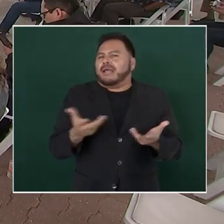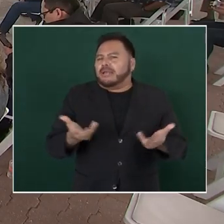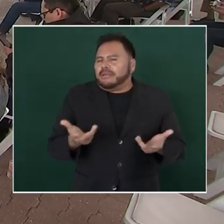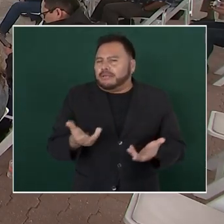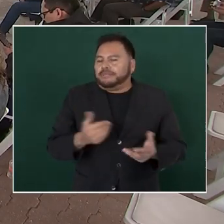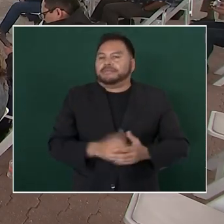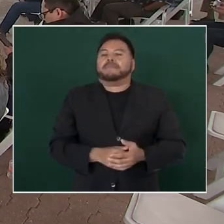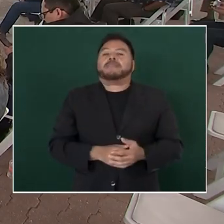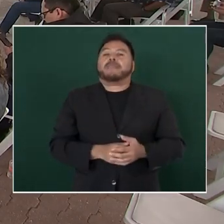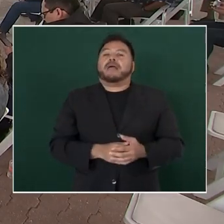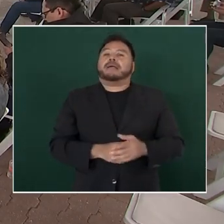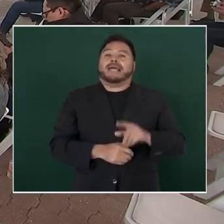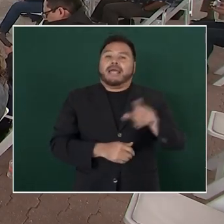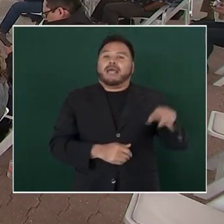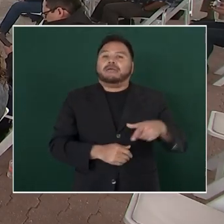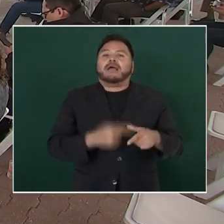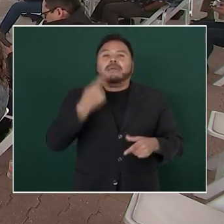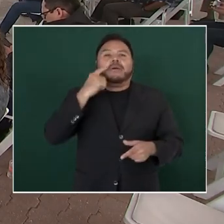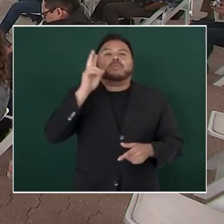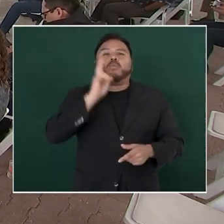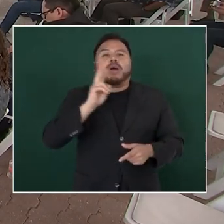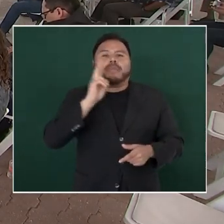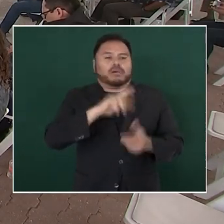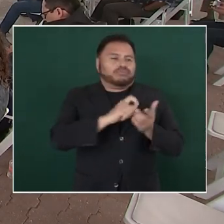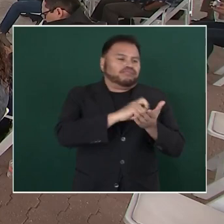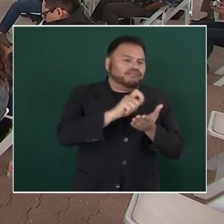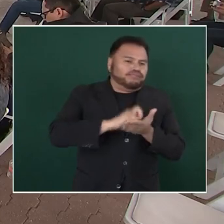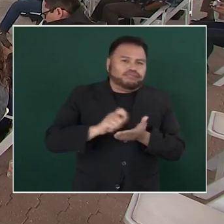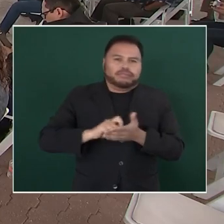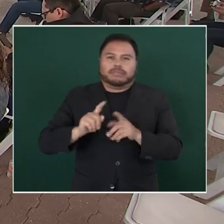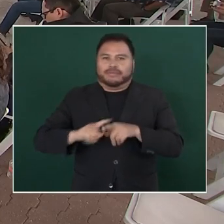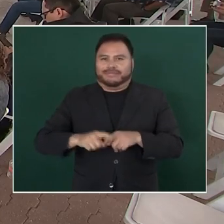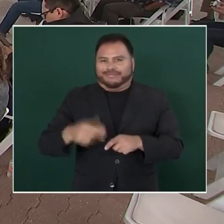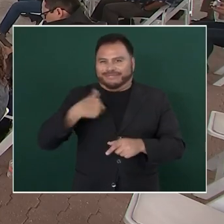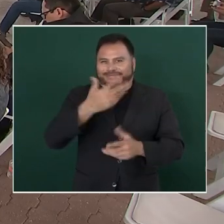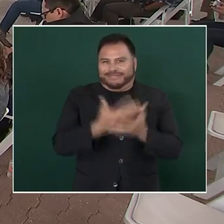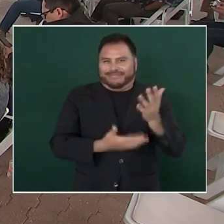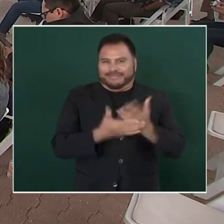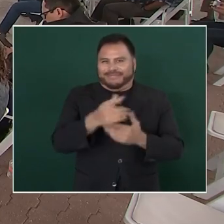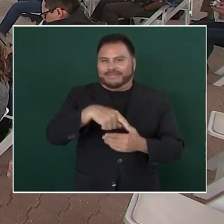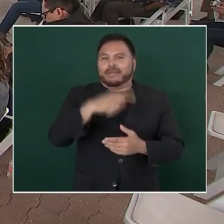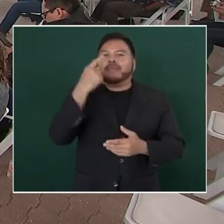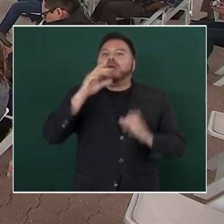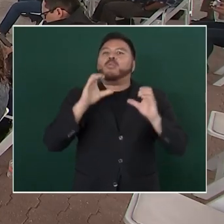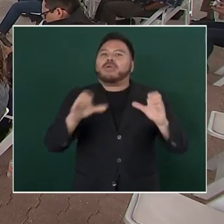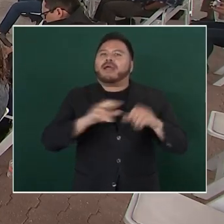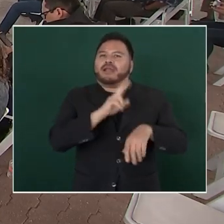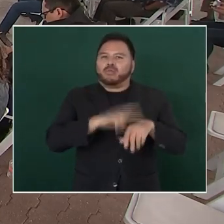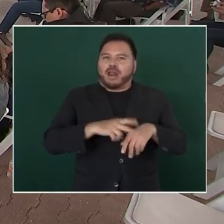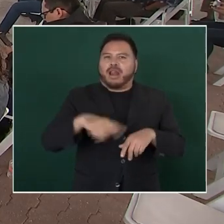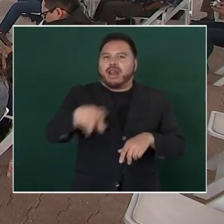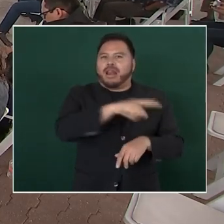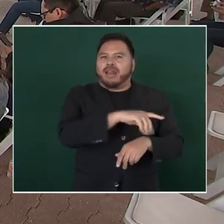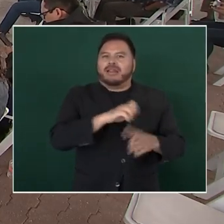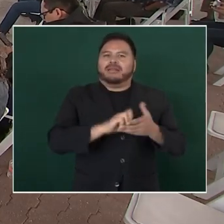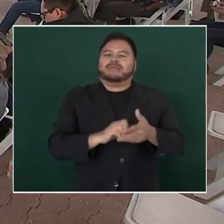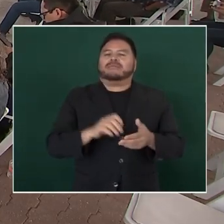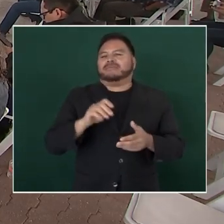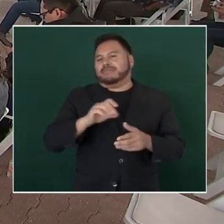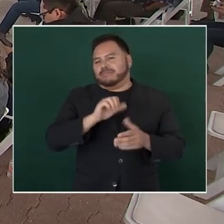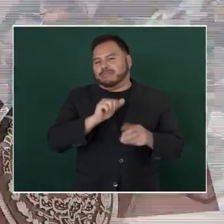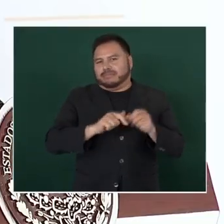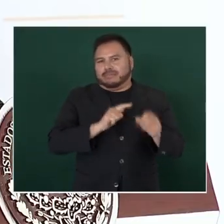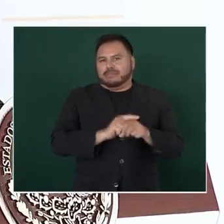de verificaciones de todo lo que estamos haciendo nosotros ahí para evitar la extinción de la vaquita